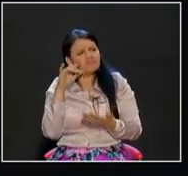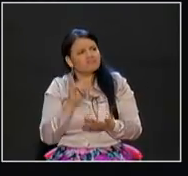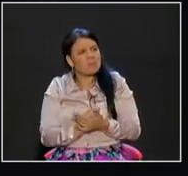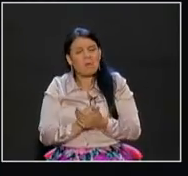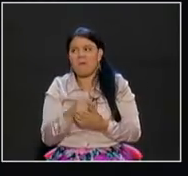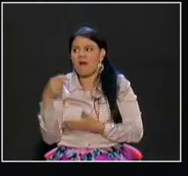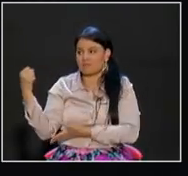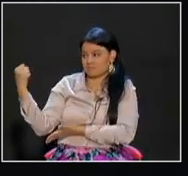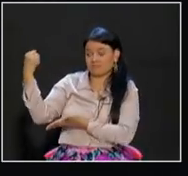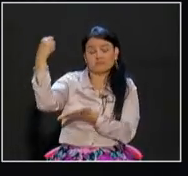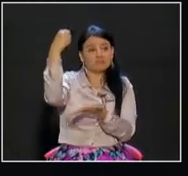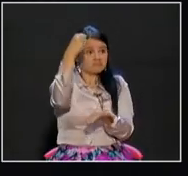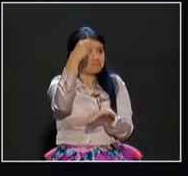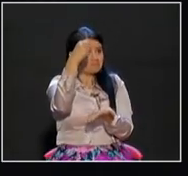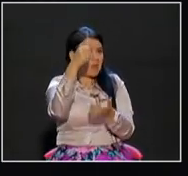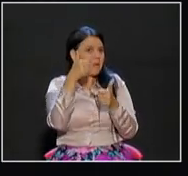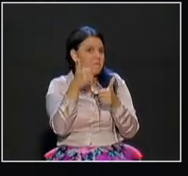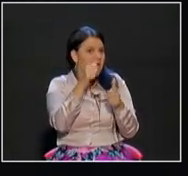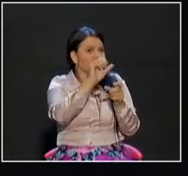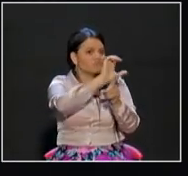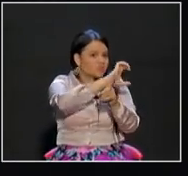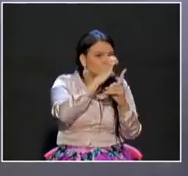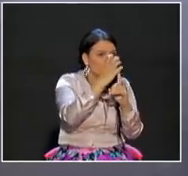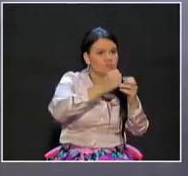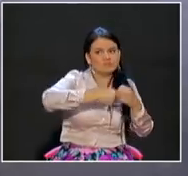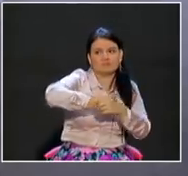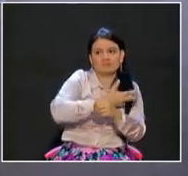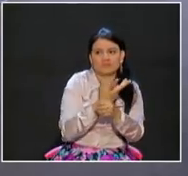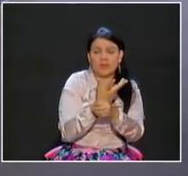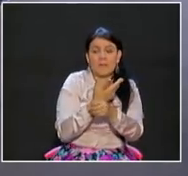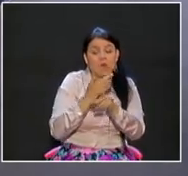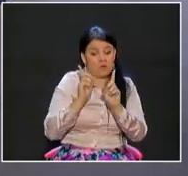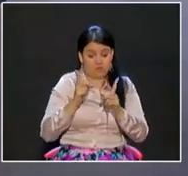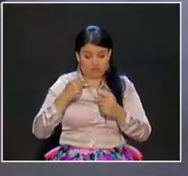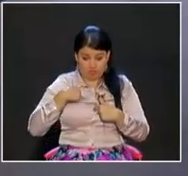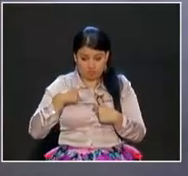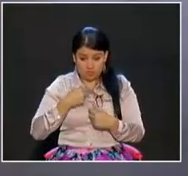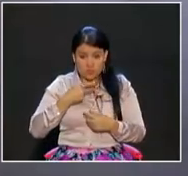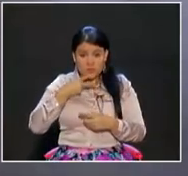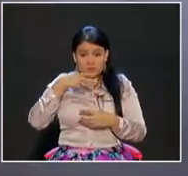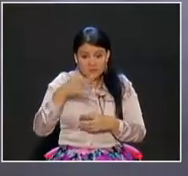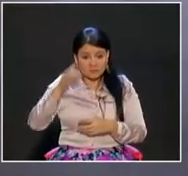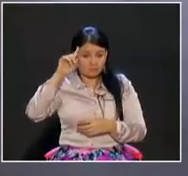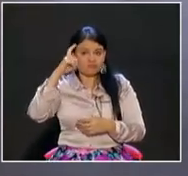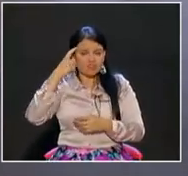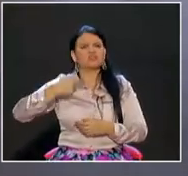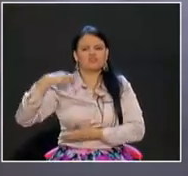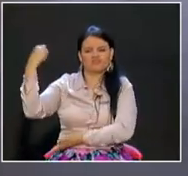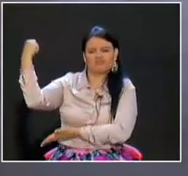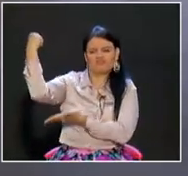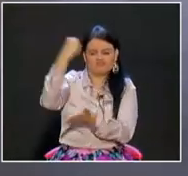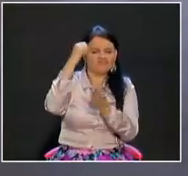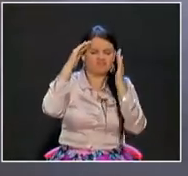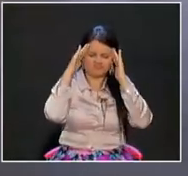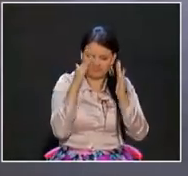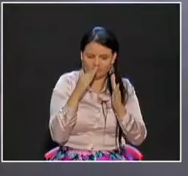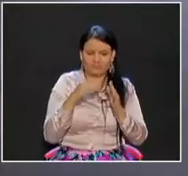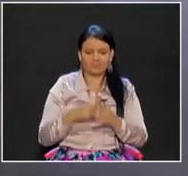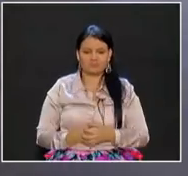pero en la próxima administración de mauricio ton vamos a apostar más hola su turno iván mauricio